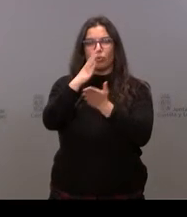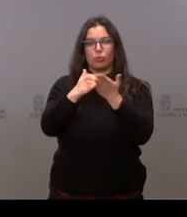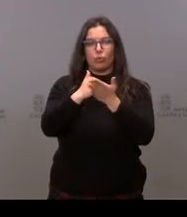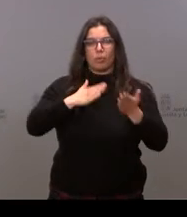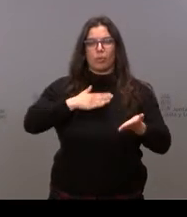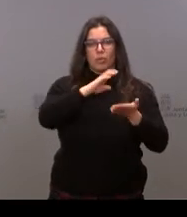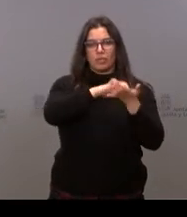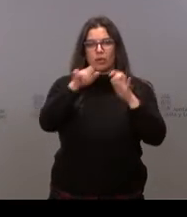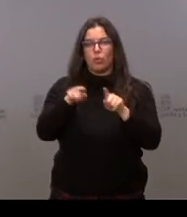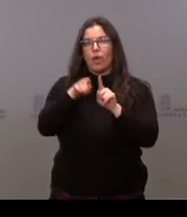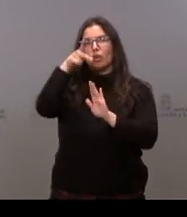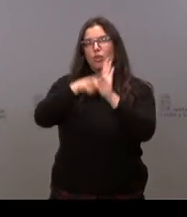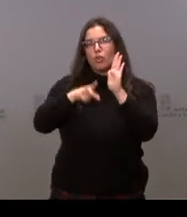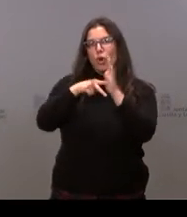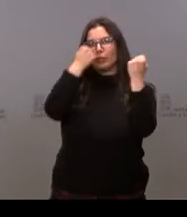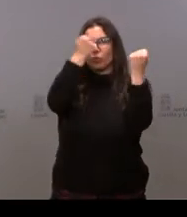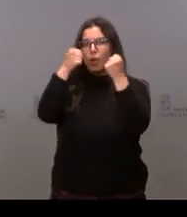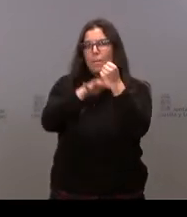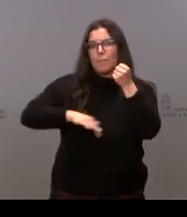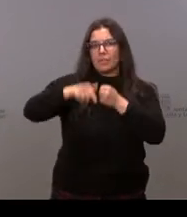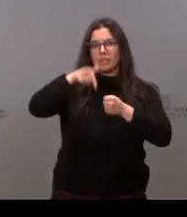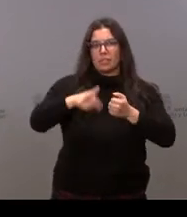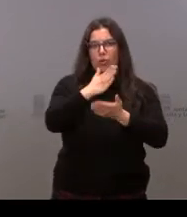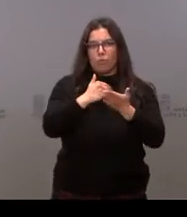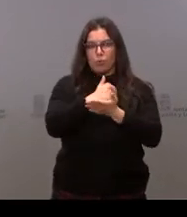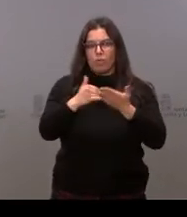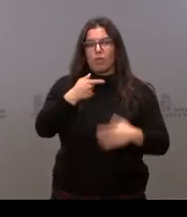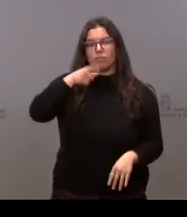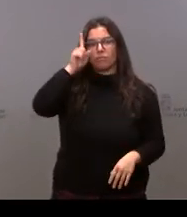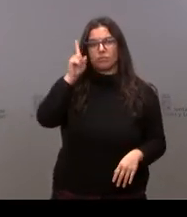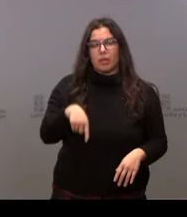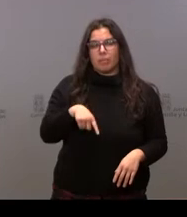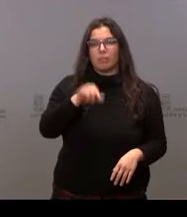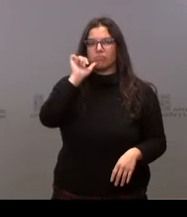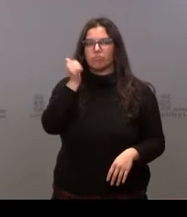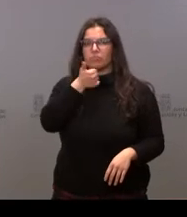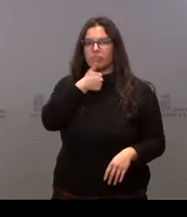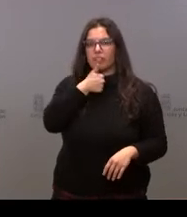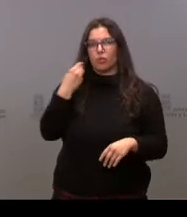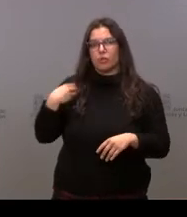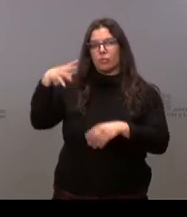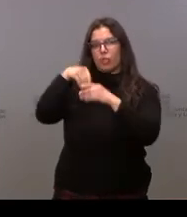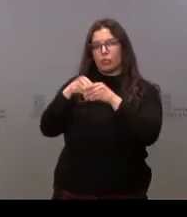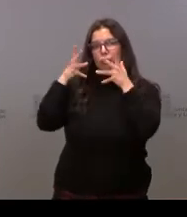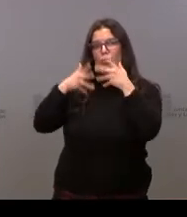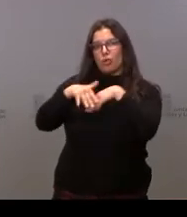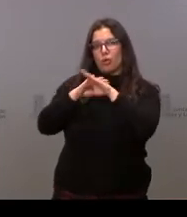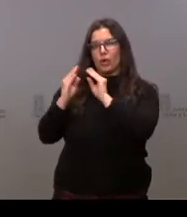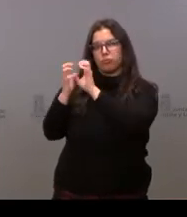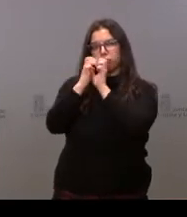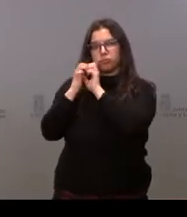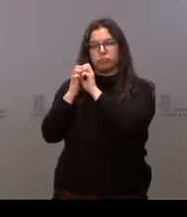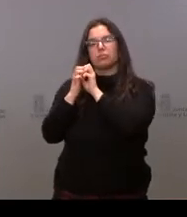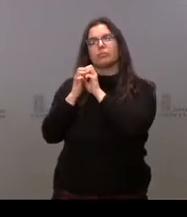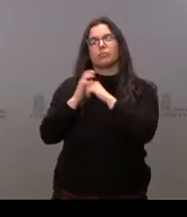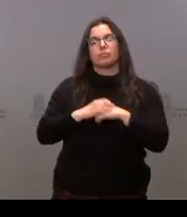como norma institucional básica de la comunidad así como mantener en secreto las deliberaciones del consejo de gobierno